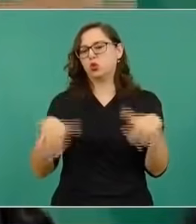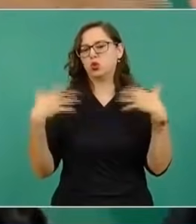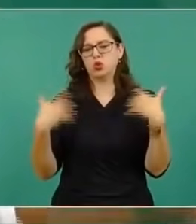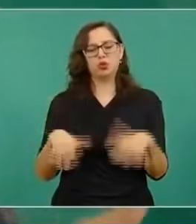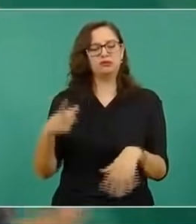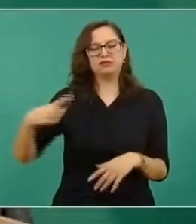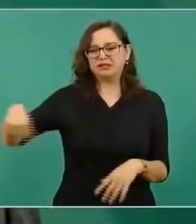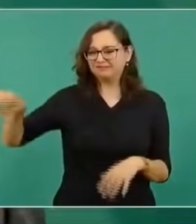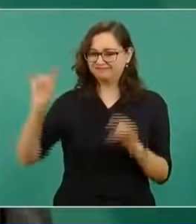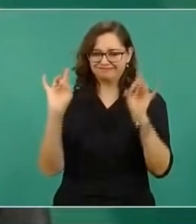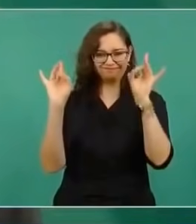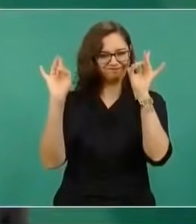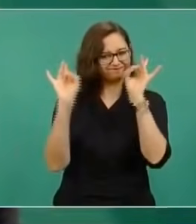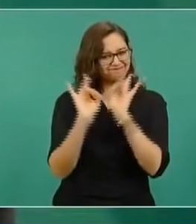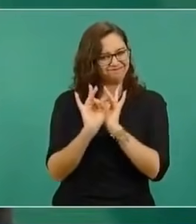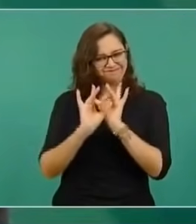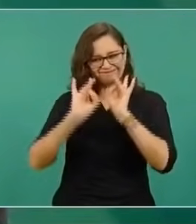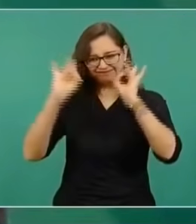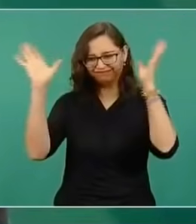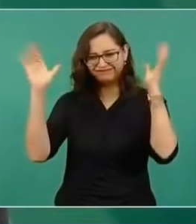ni el que yo esté ahí.